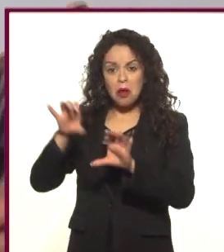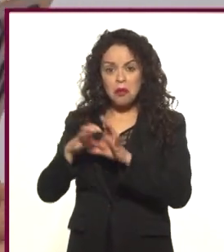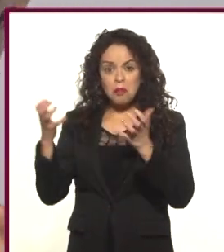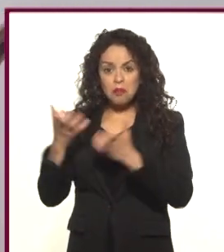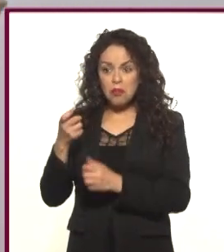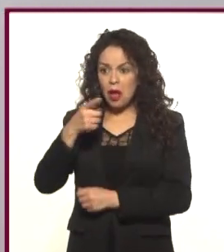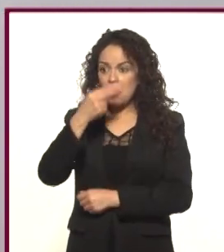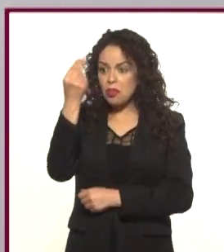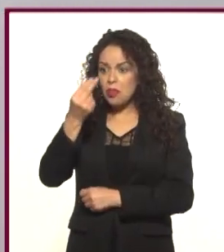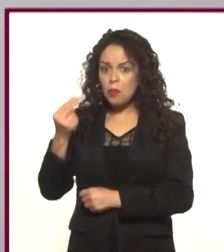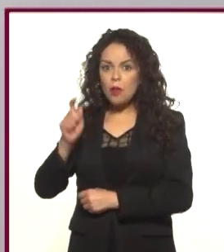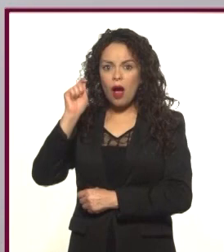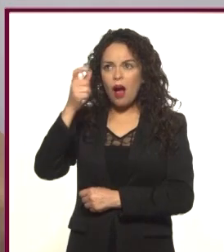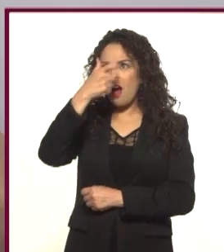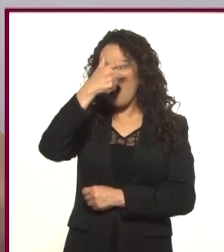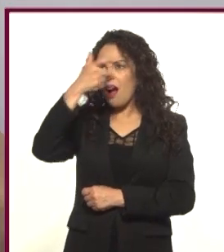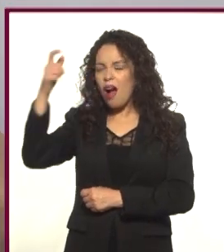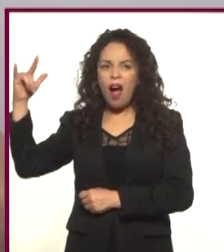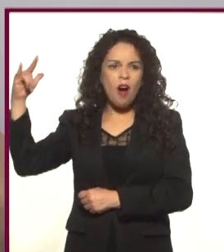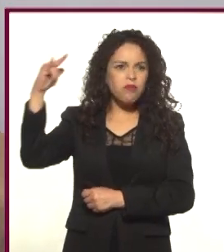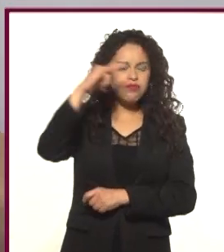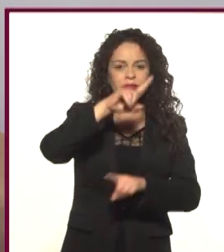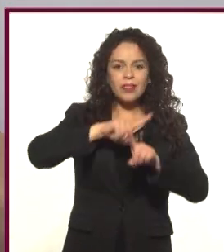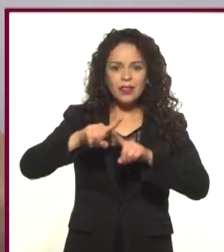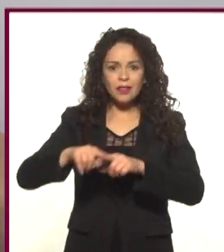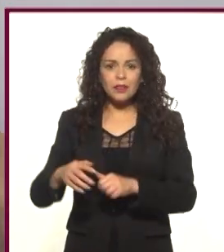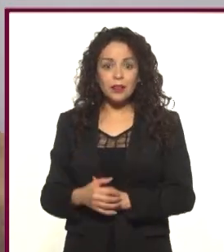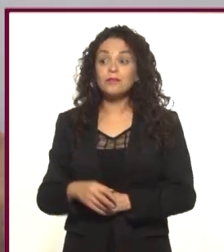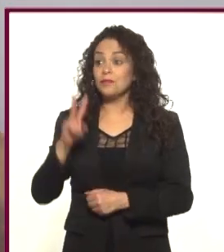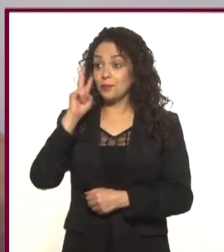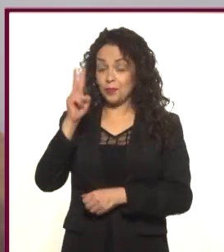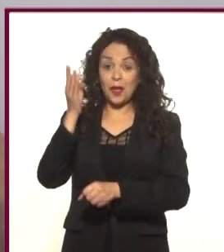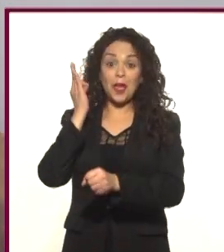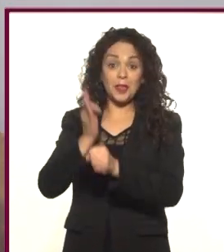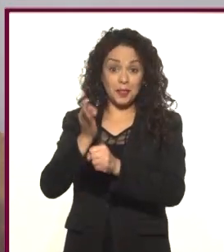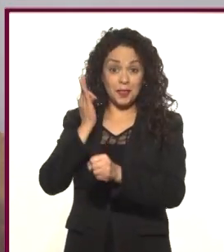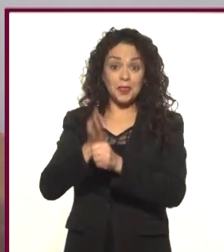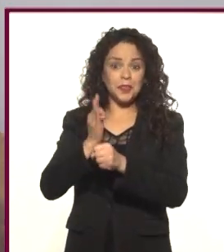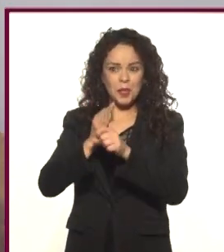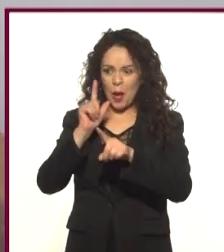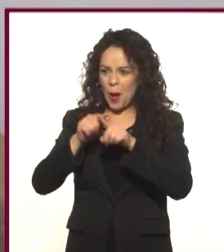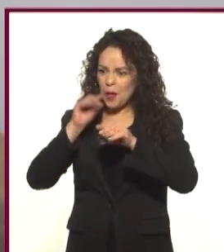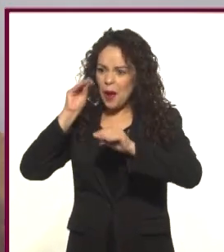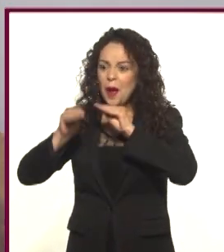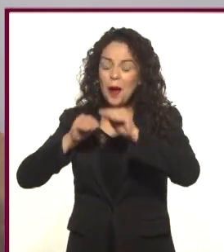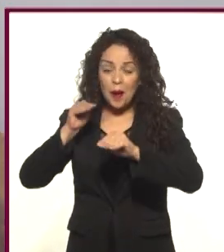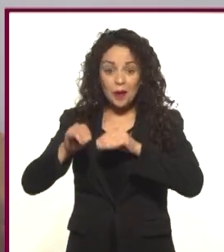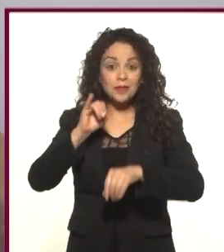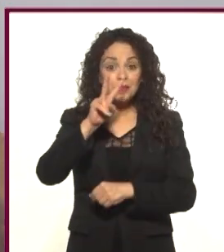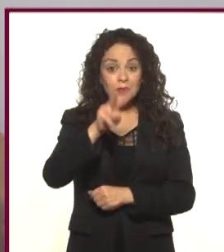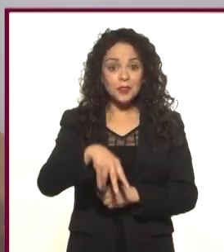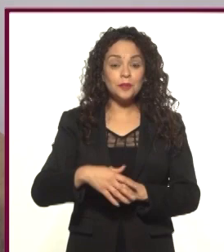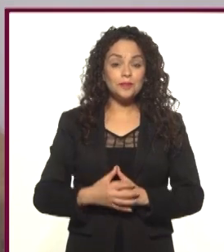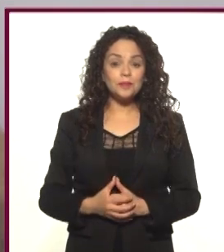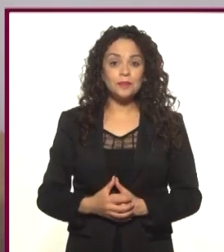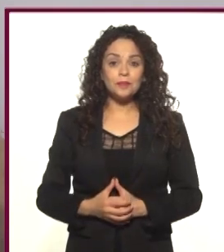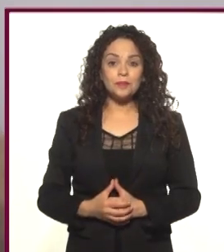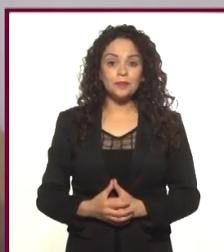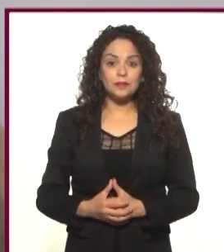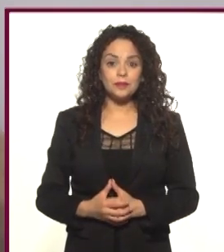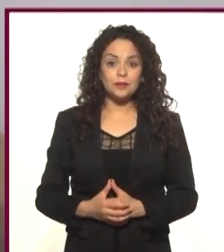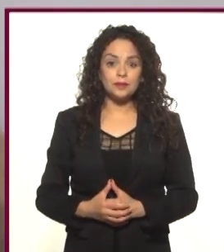dibujar navecitas espaciales, mira. Se veían muy chistosos esos paneles coloreados así. Ah, ¿serán